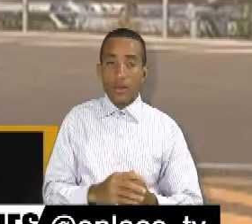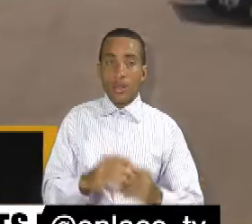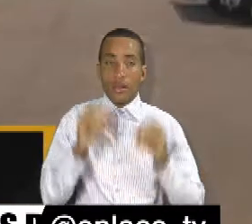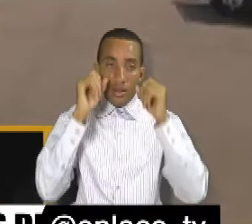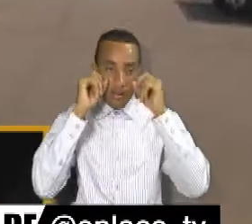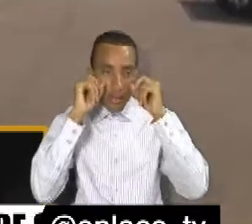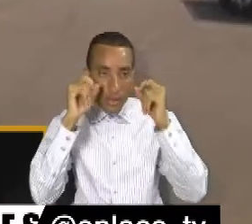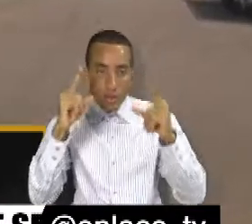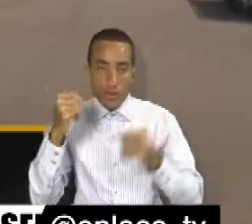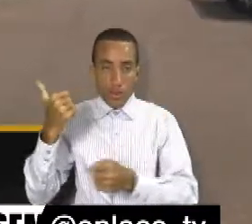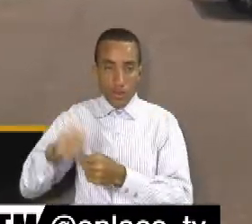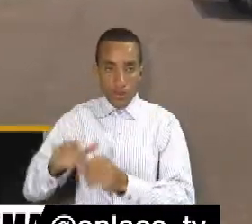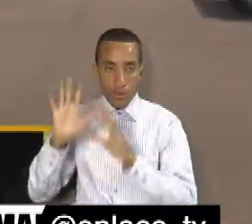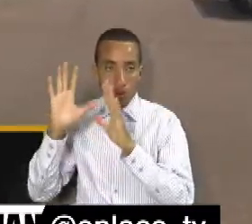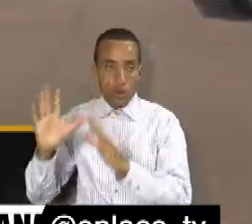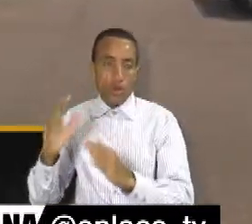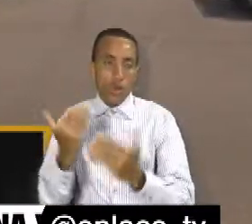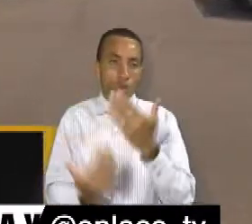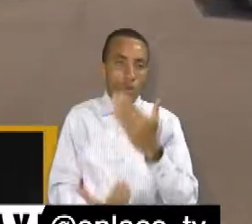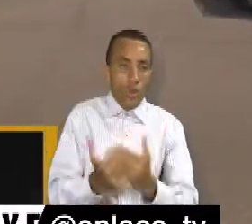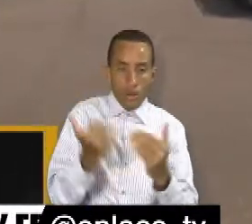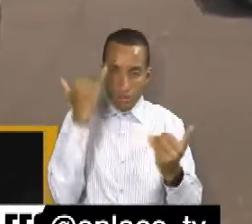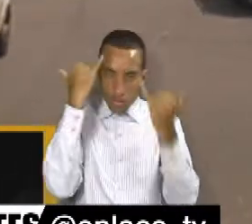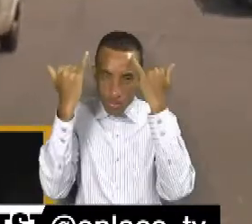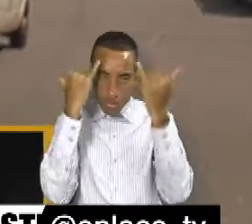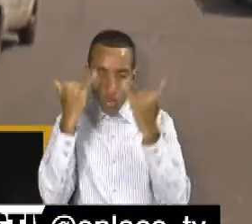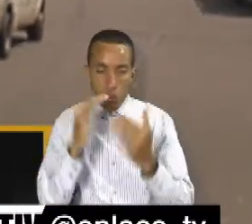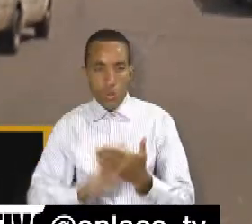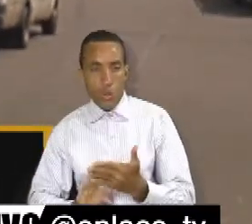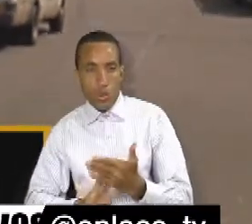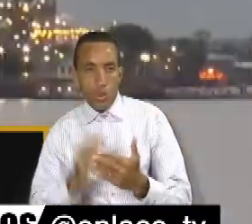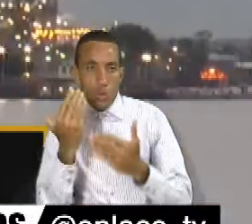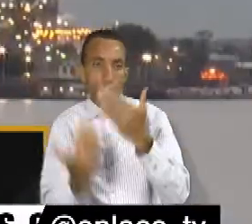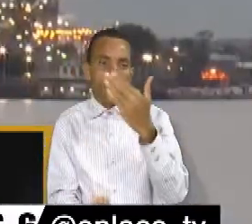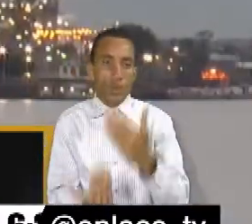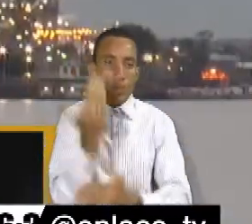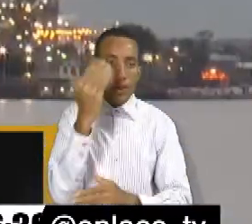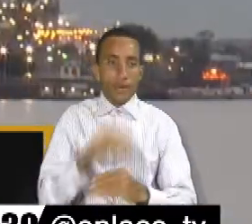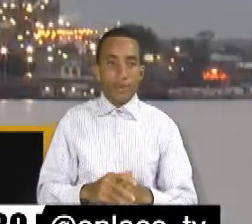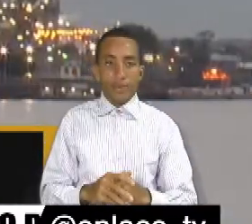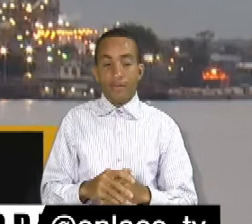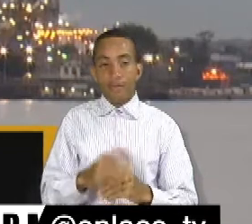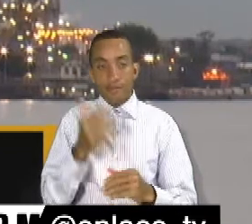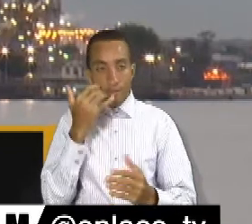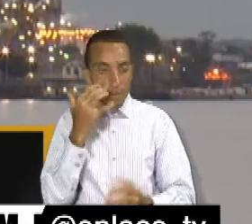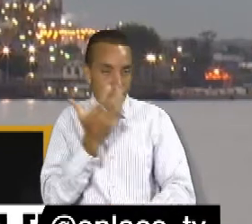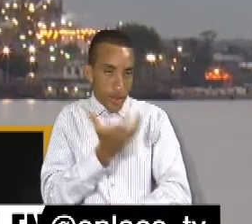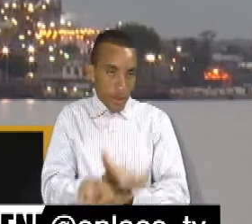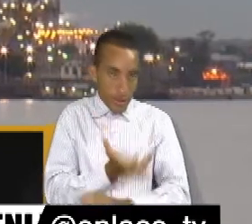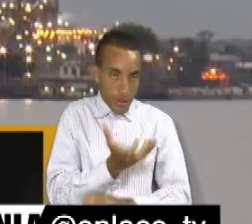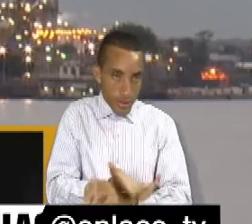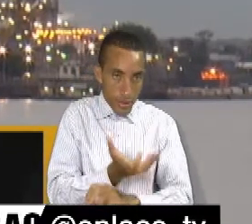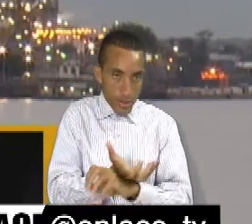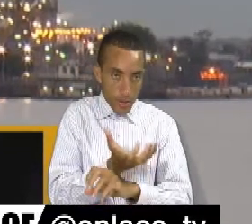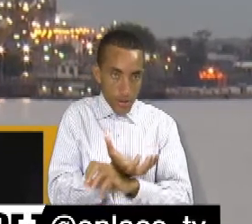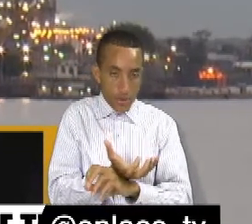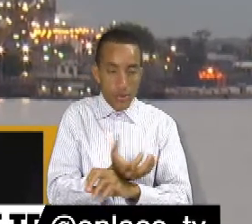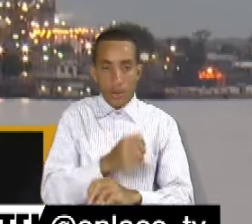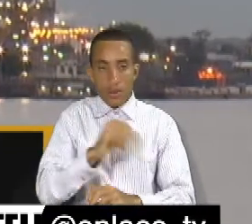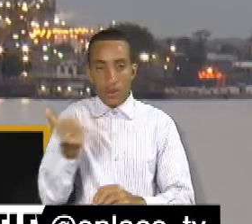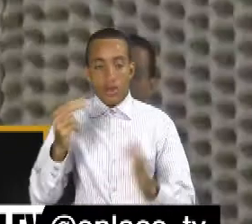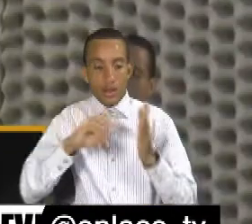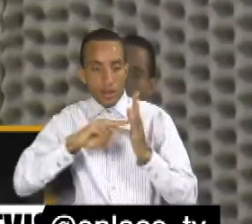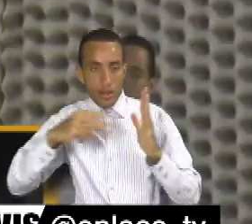Innovación, una iniciativa que promueve la generación de soluciones novedosas, el emprendimiento, la ciencia y la tecnología en todo el territorio nacional. El premio tiene